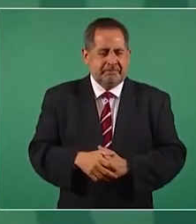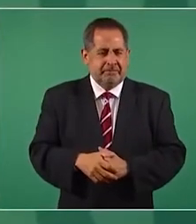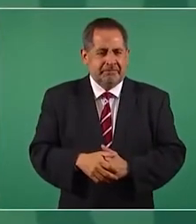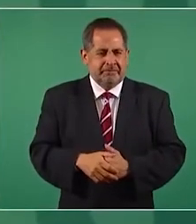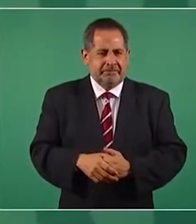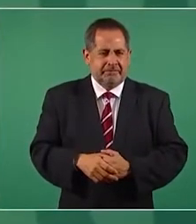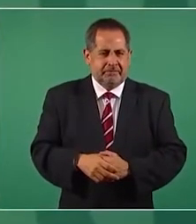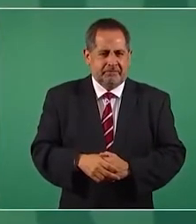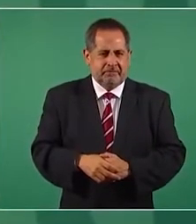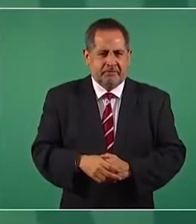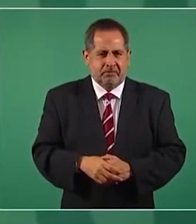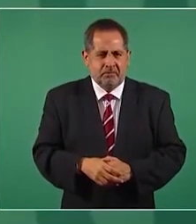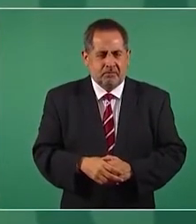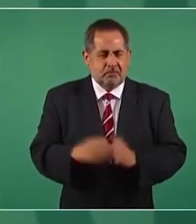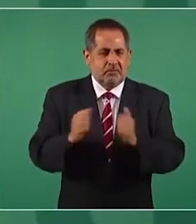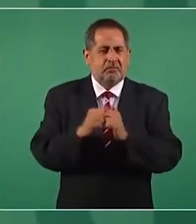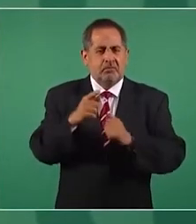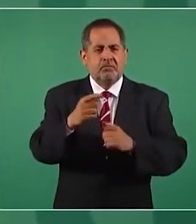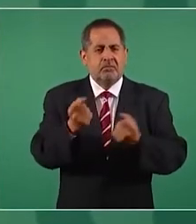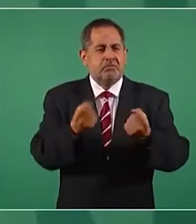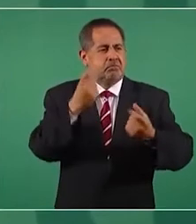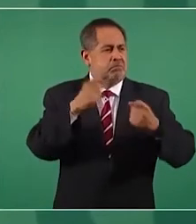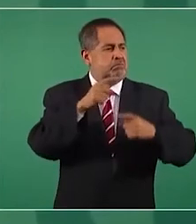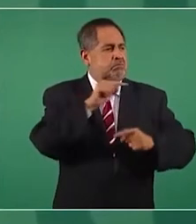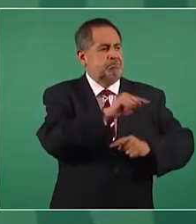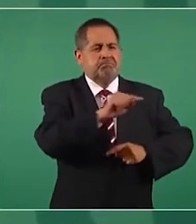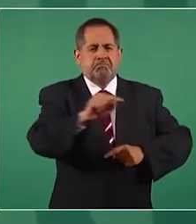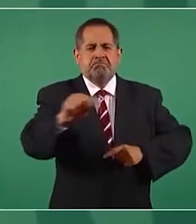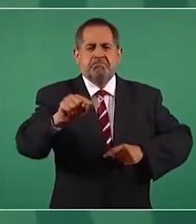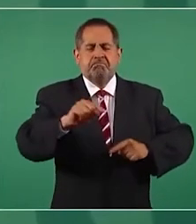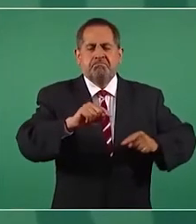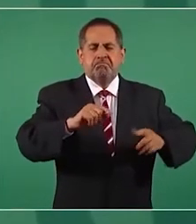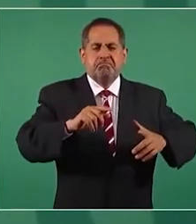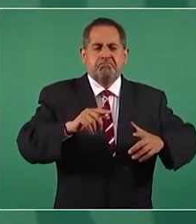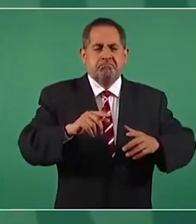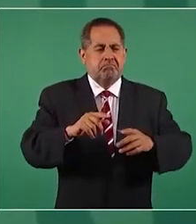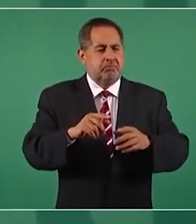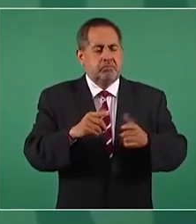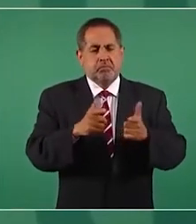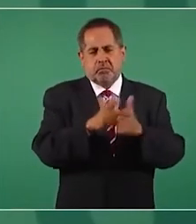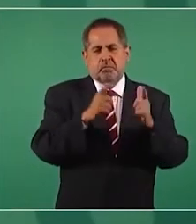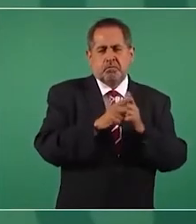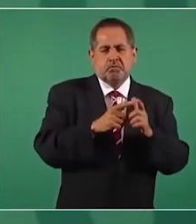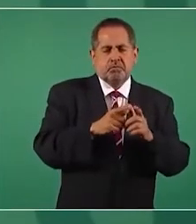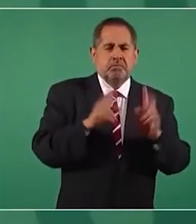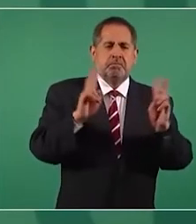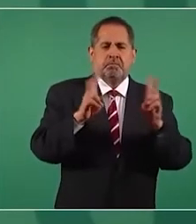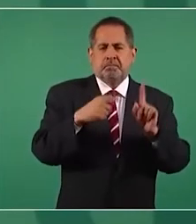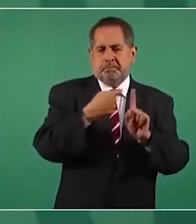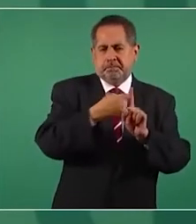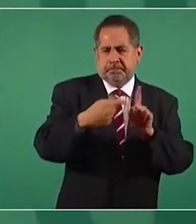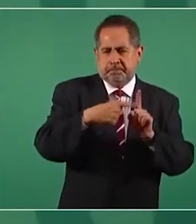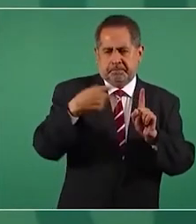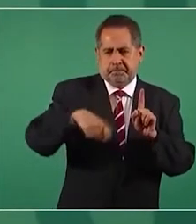Esto mismo sucede con ciertos sectores de clase media,